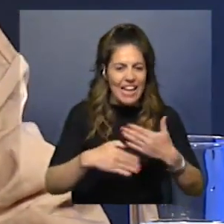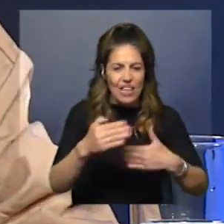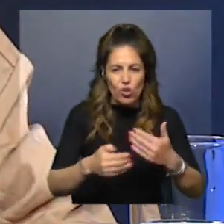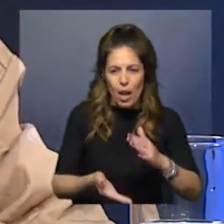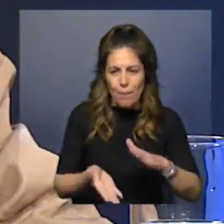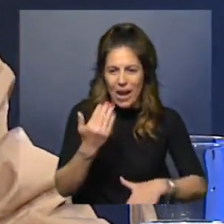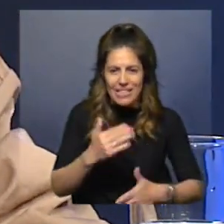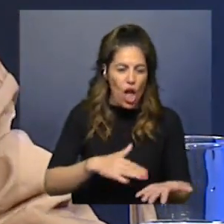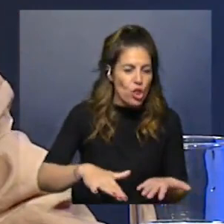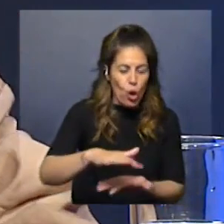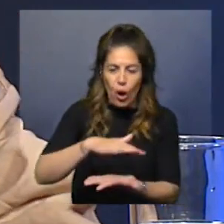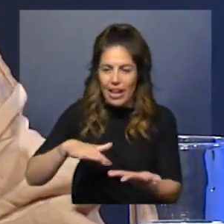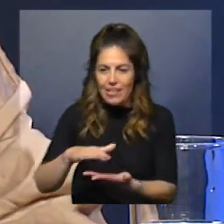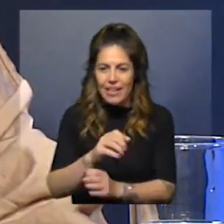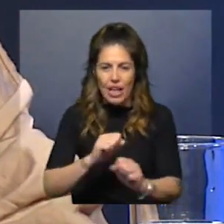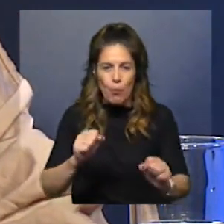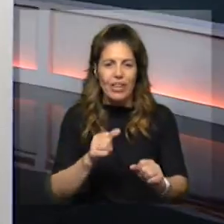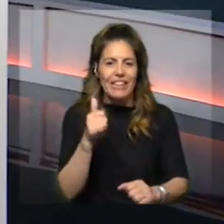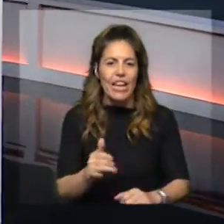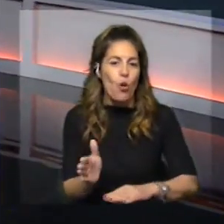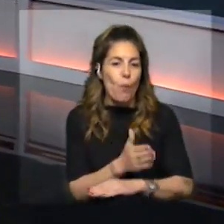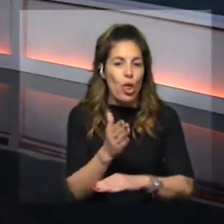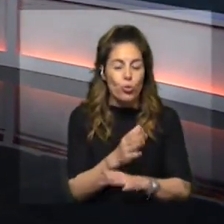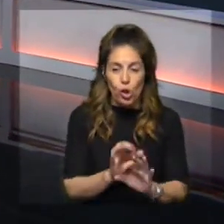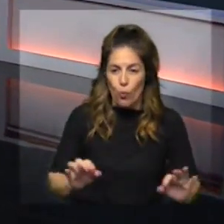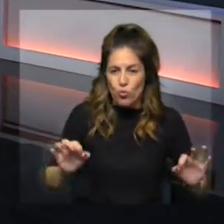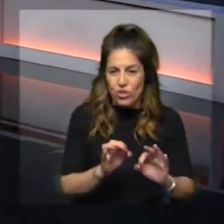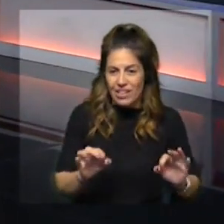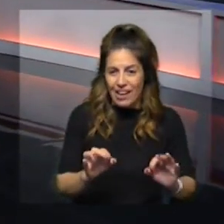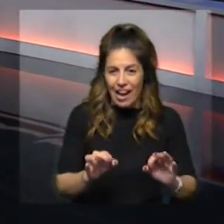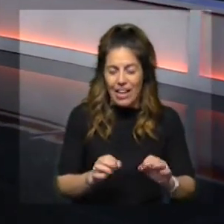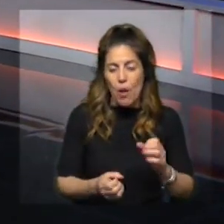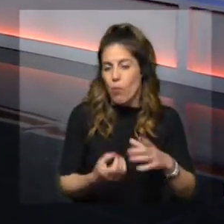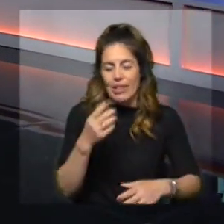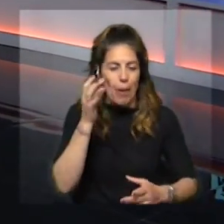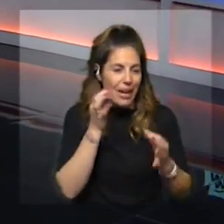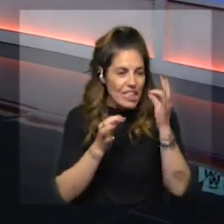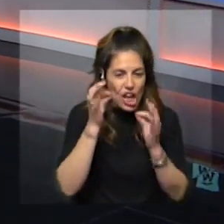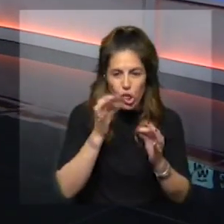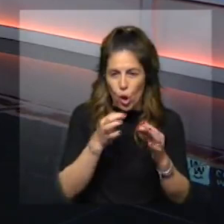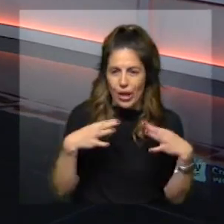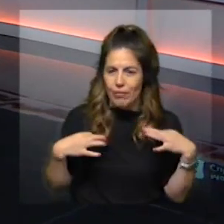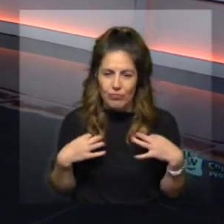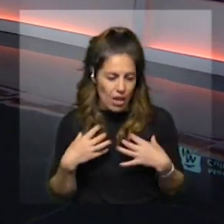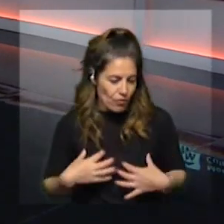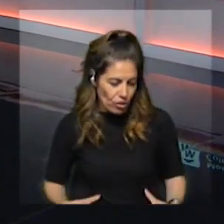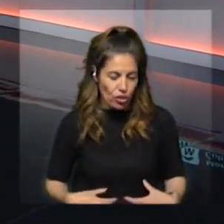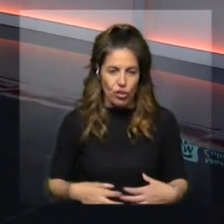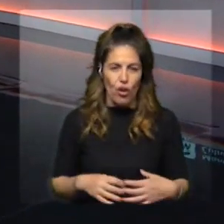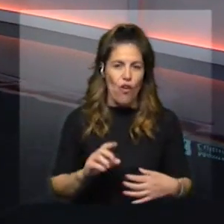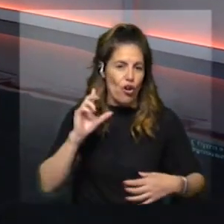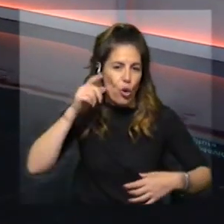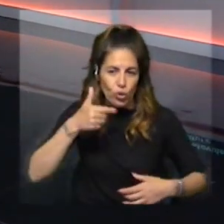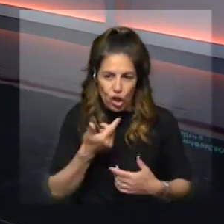más todas las áreas que puede tener un producto musical por detrás, que ahí ya después aparecieron maquillador, estilista, diseñador. ¿Y fonoaudiólogo? Fonoaudiólogo,